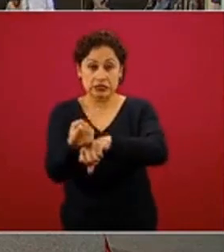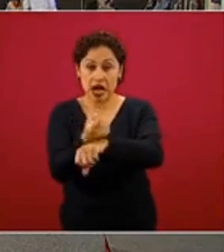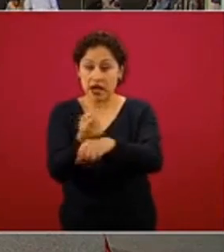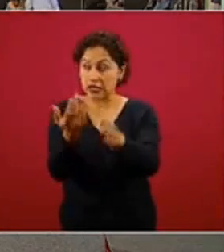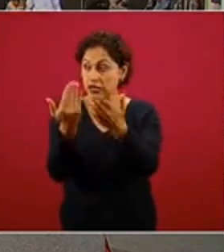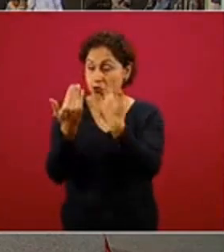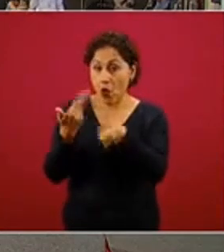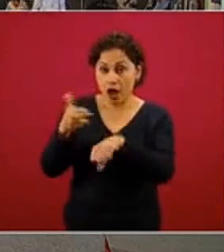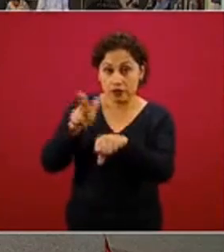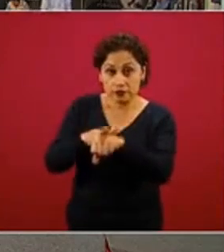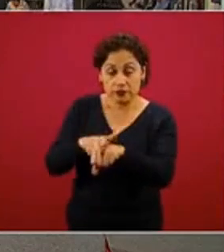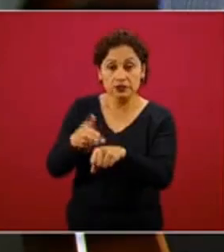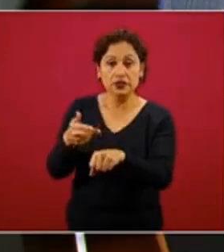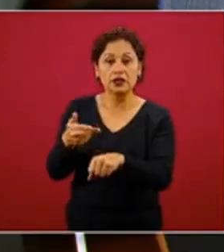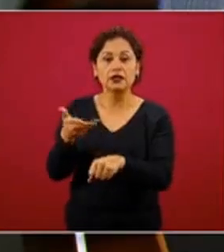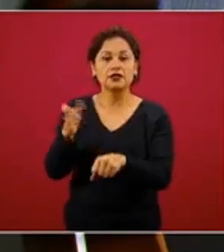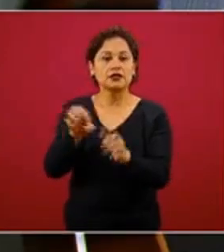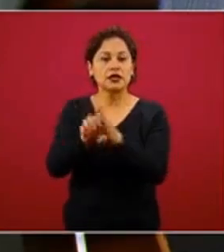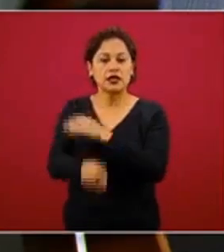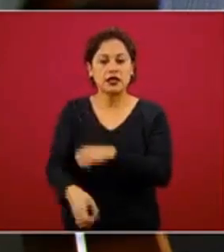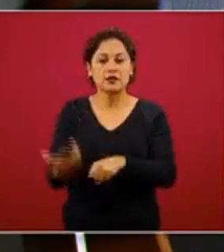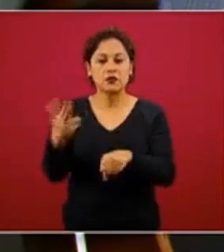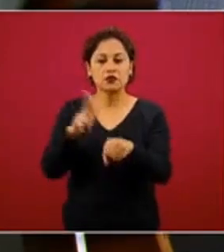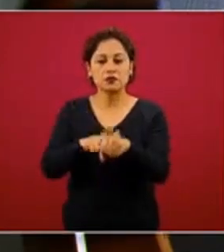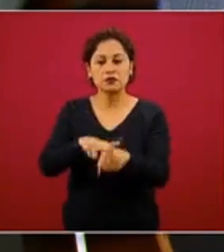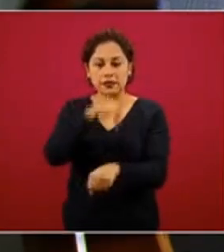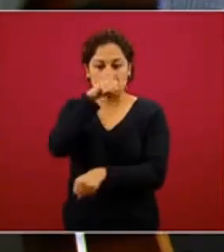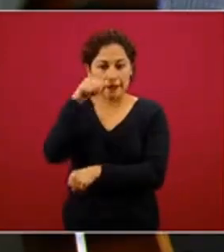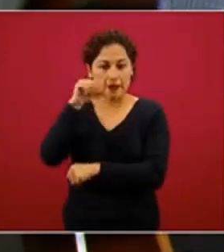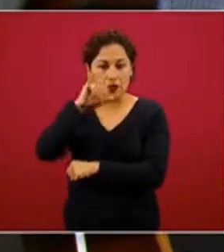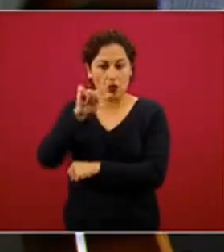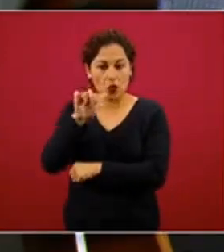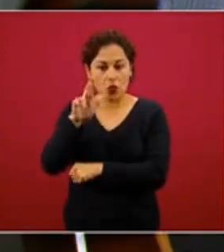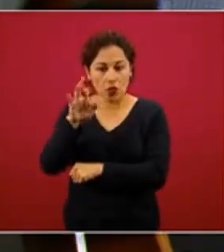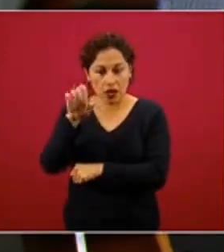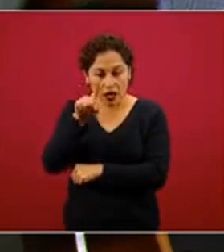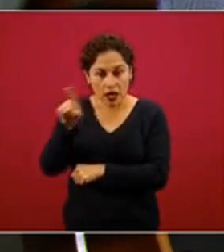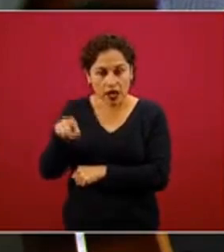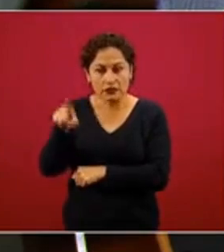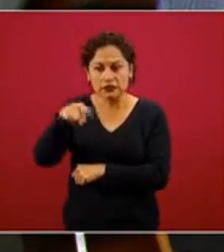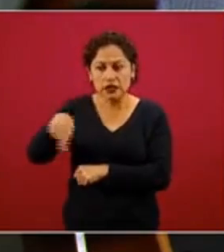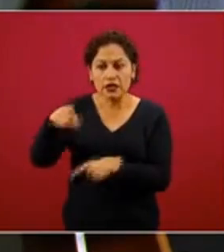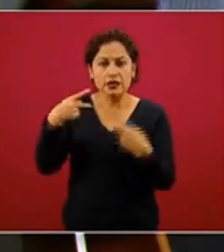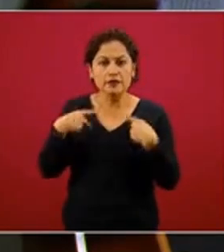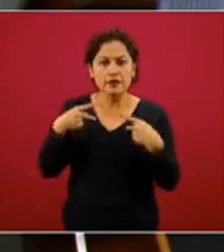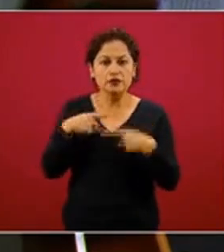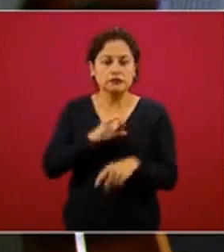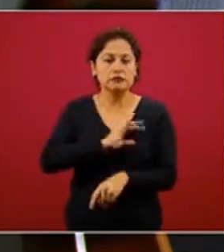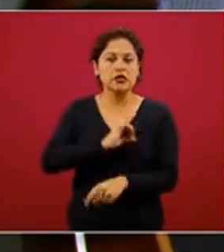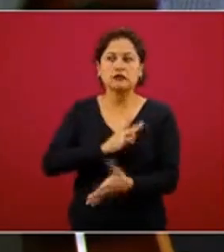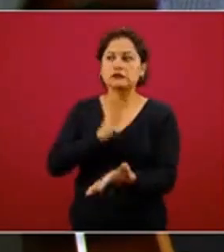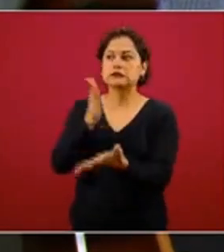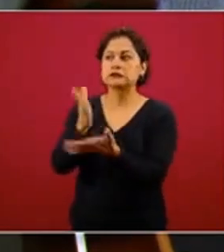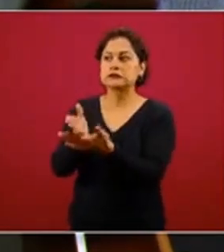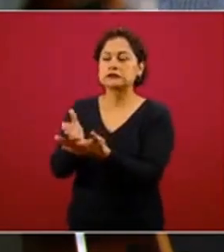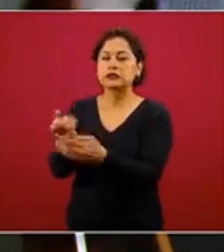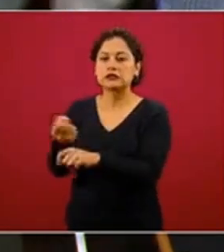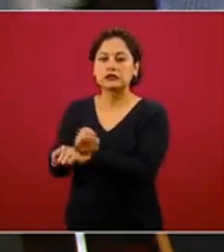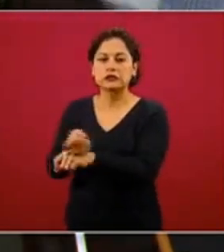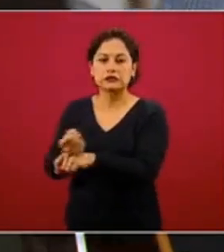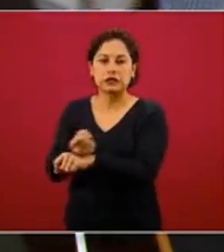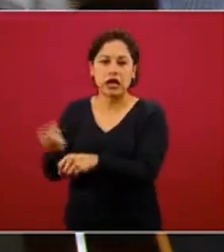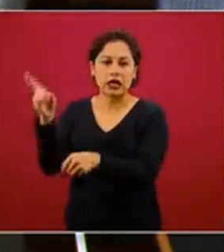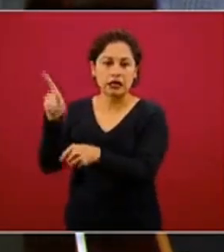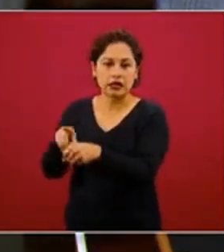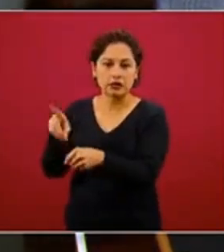hospitales, por ejemplo, el Hospital Juárez, en donde dicen que la gente ya no quiere ir a donar sangre ni plaquetas por miedo a que